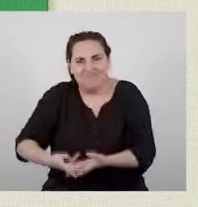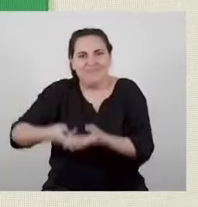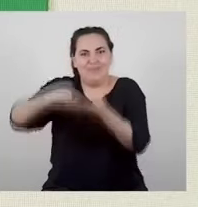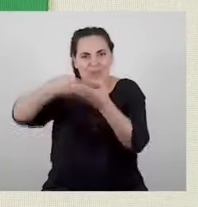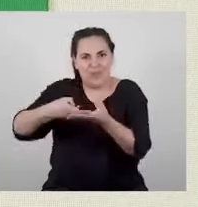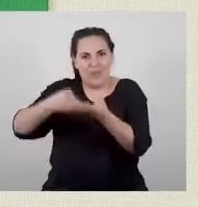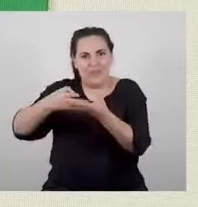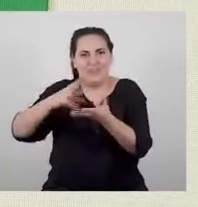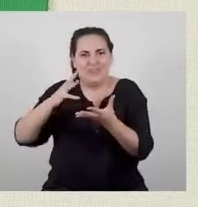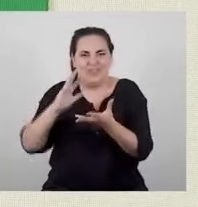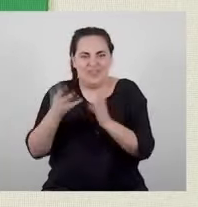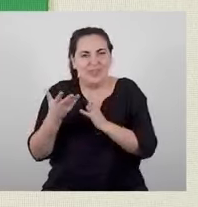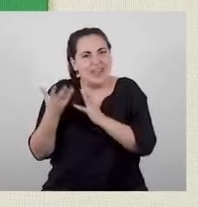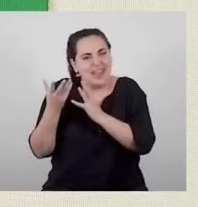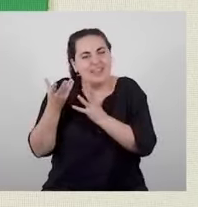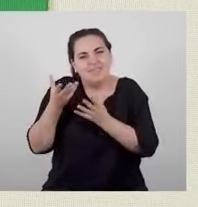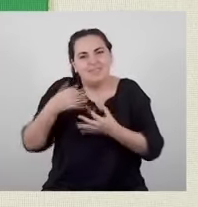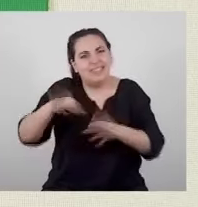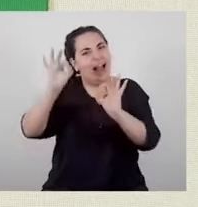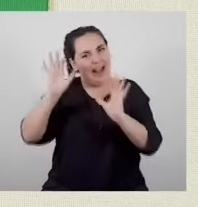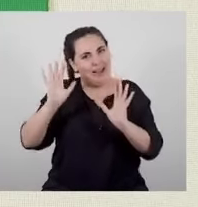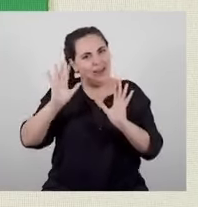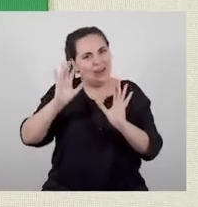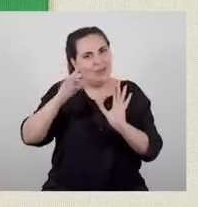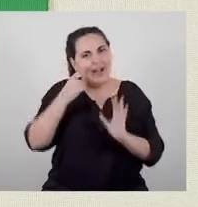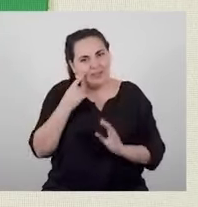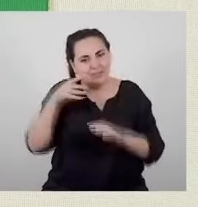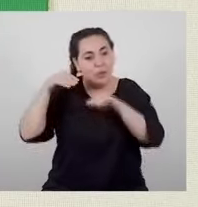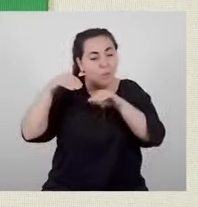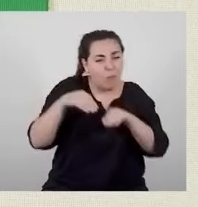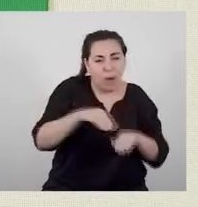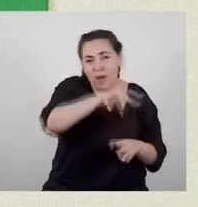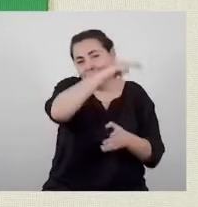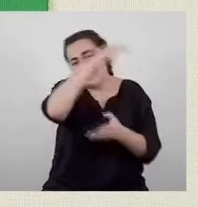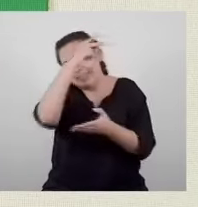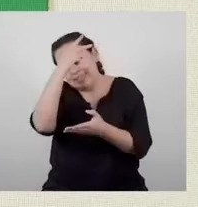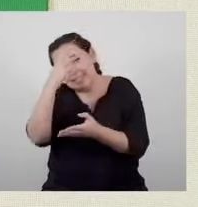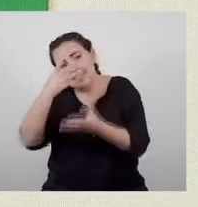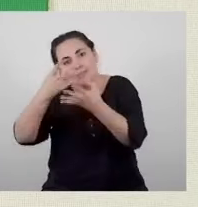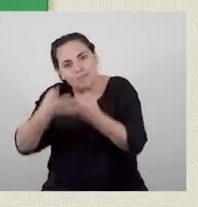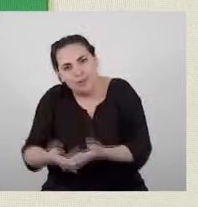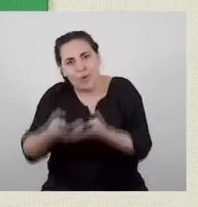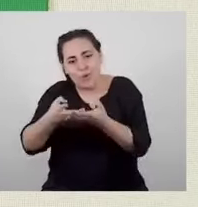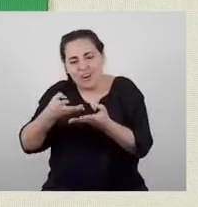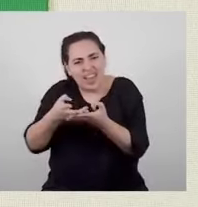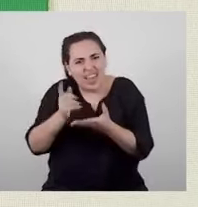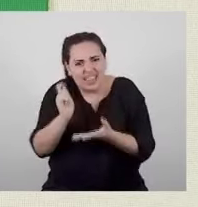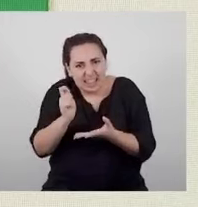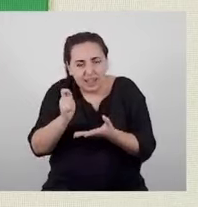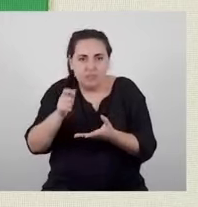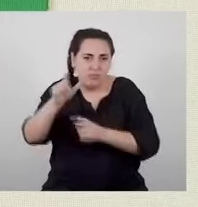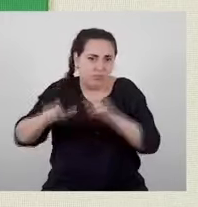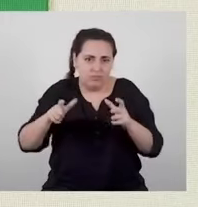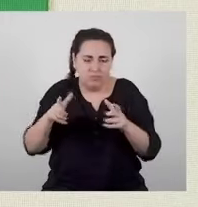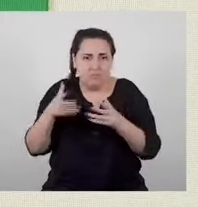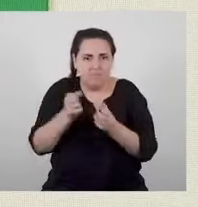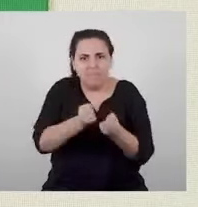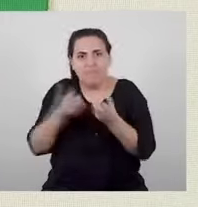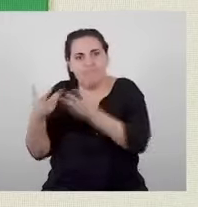estás cayendo y te estás por dar contra el suelo la red puede salvarte la vida estas son las redes esto es empezar a unir